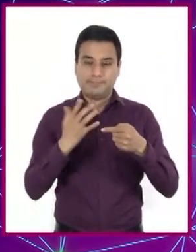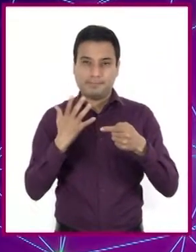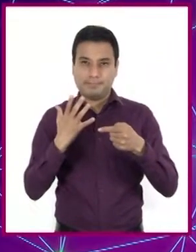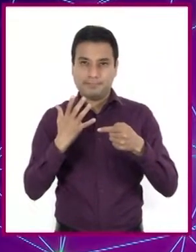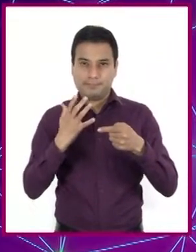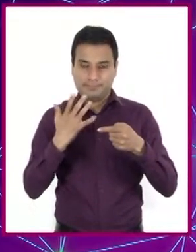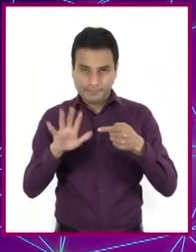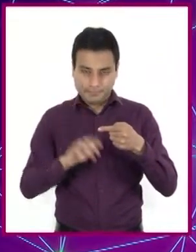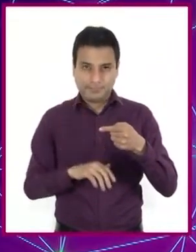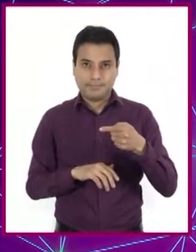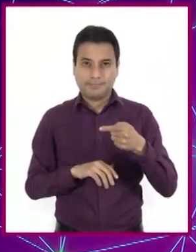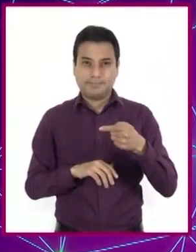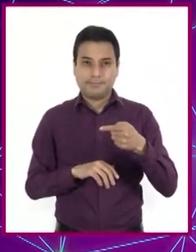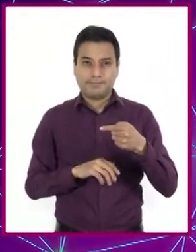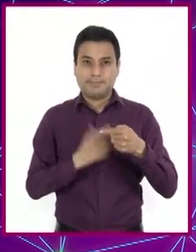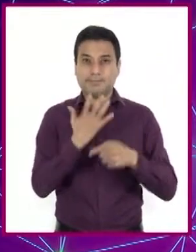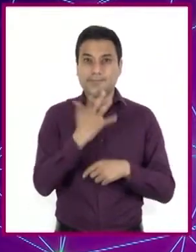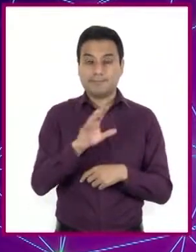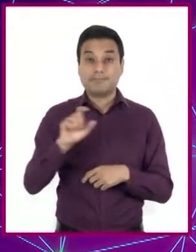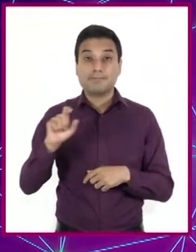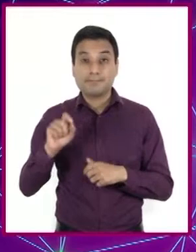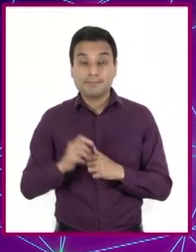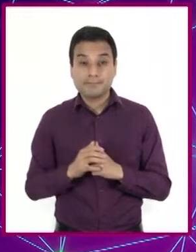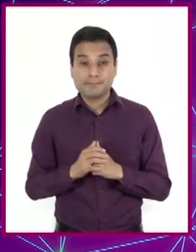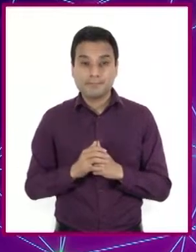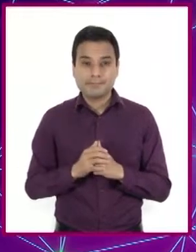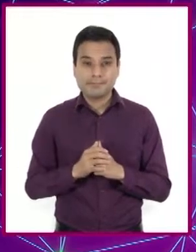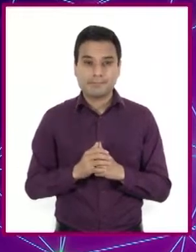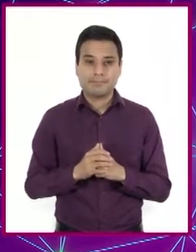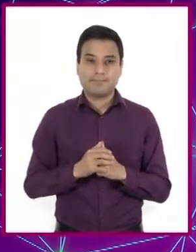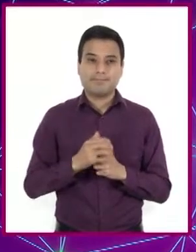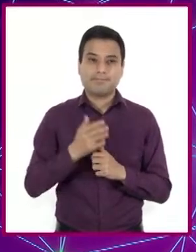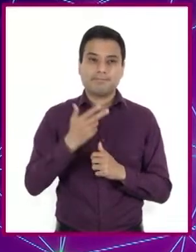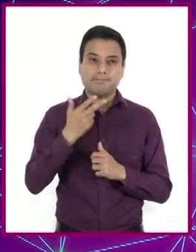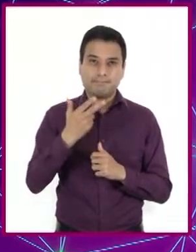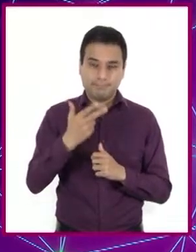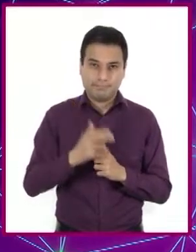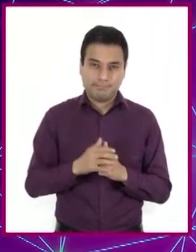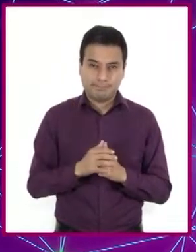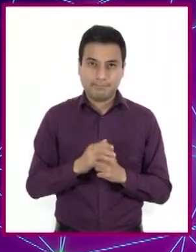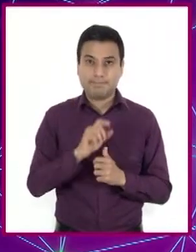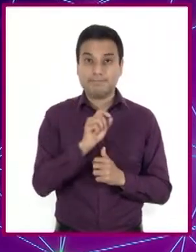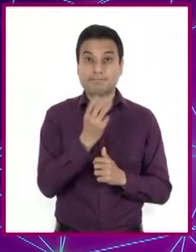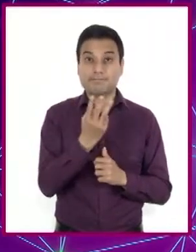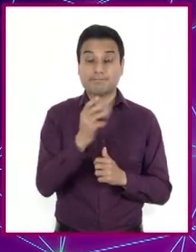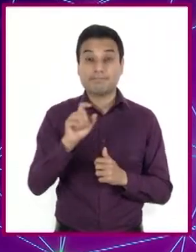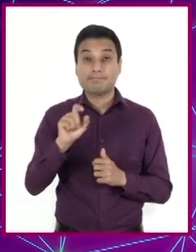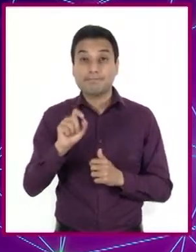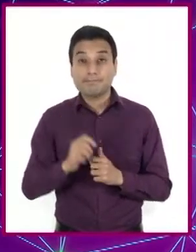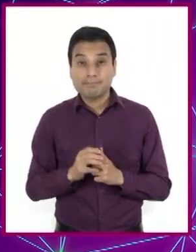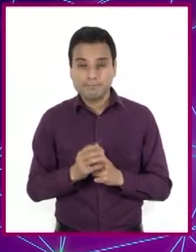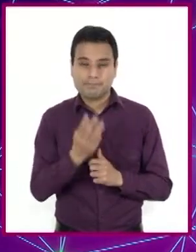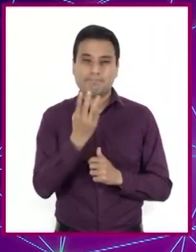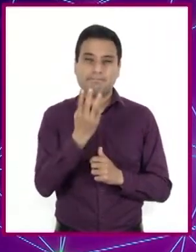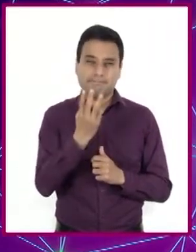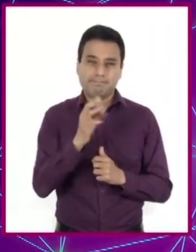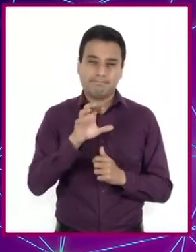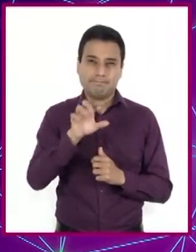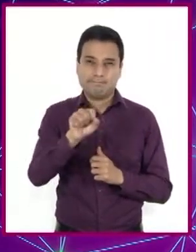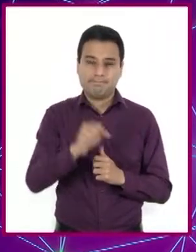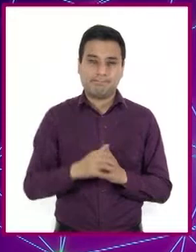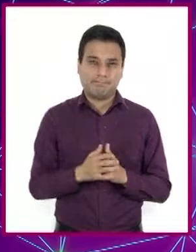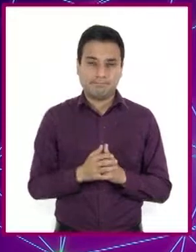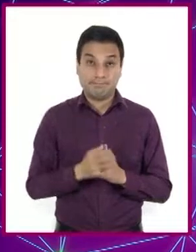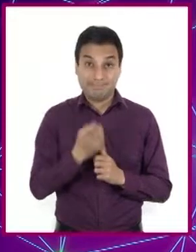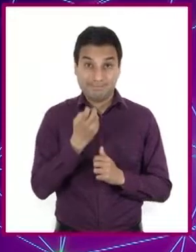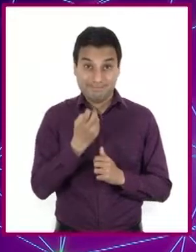una distancia de 8 unidades. Entre el 23 y 20 hay una distancia de 3 unidades.